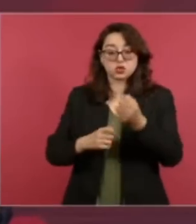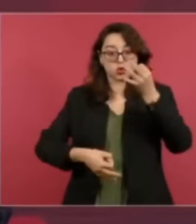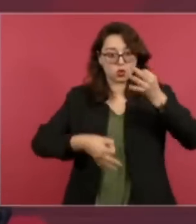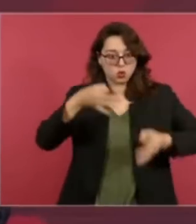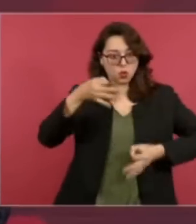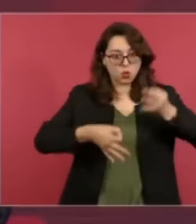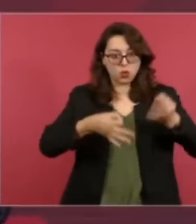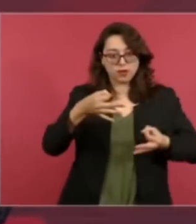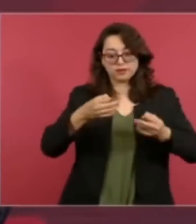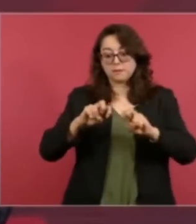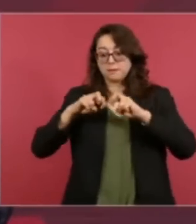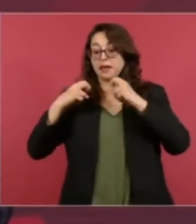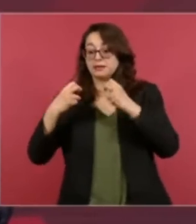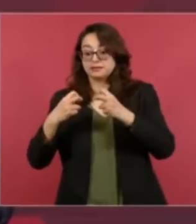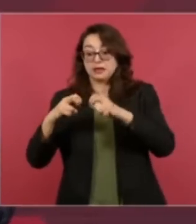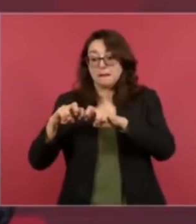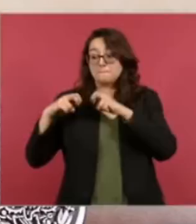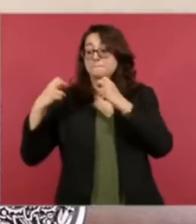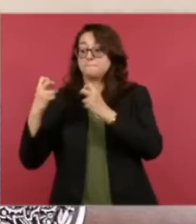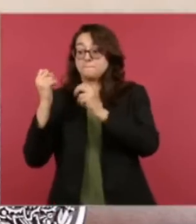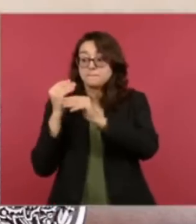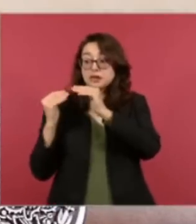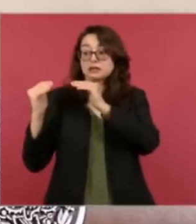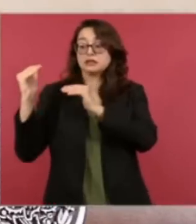sean electos por el pueblo.